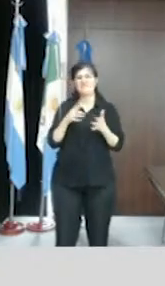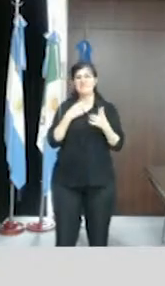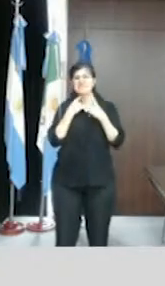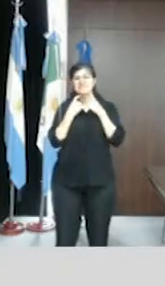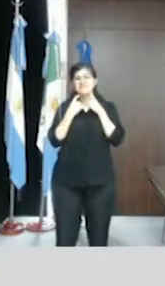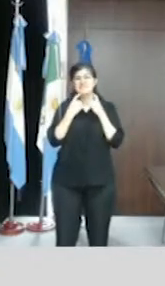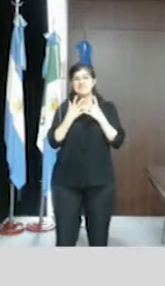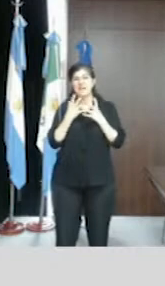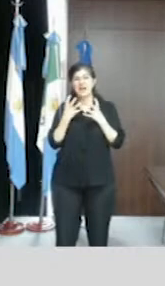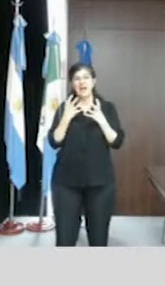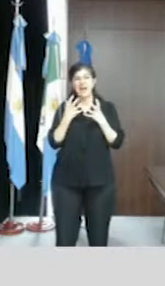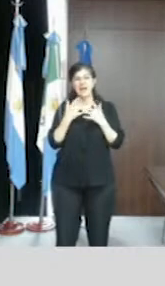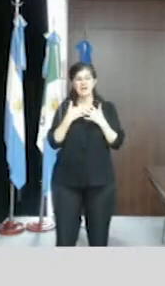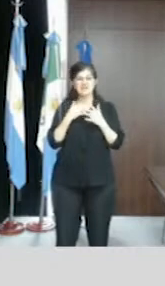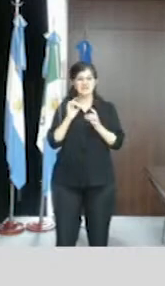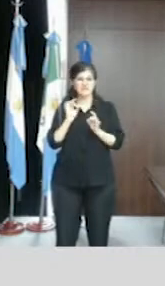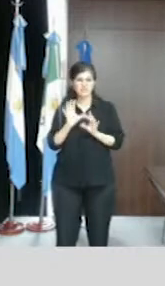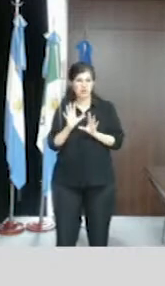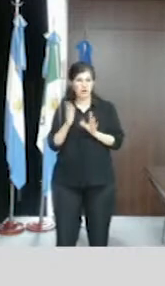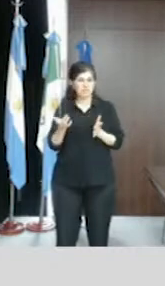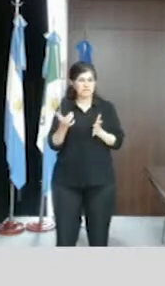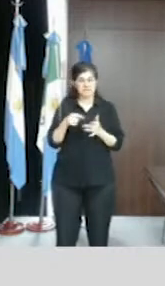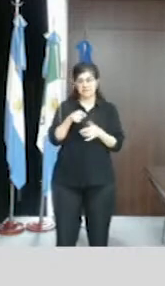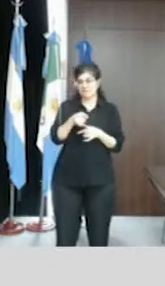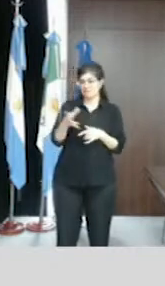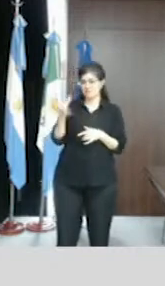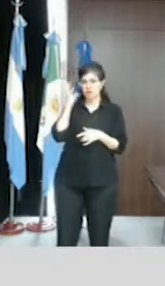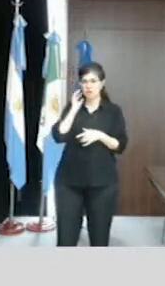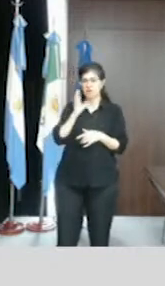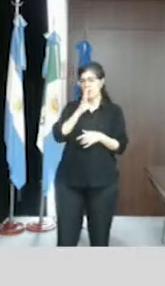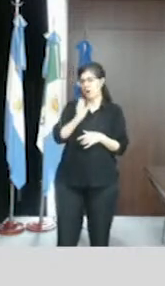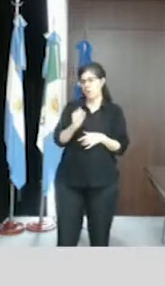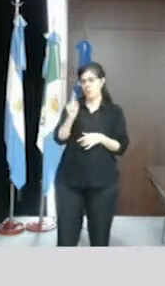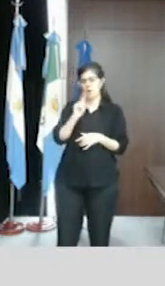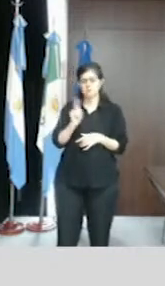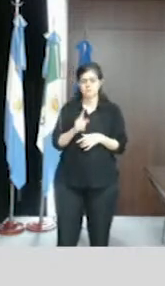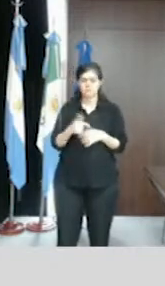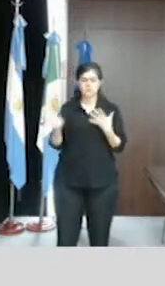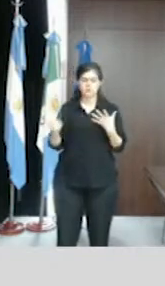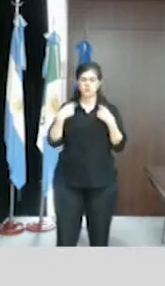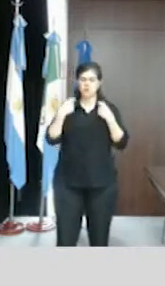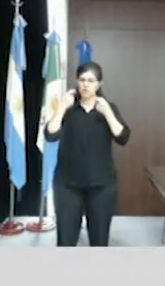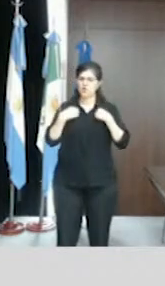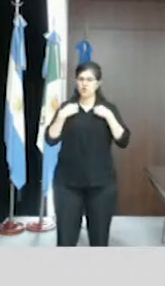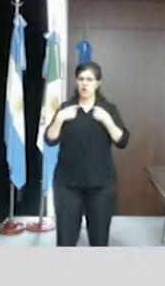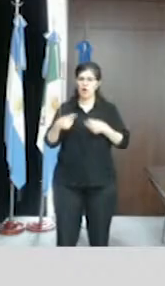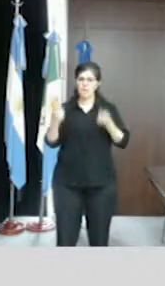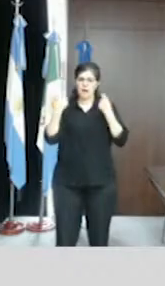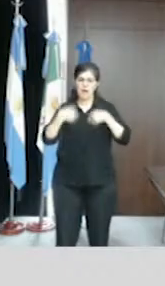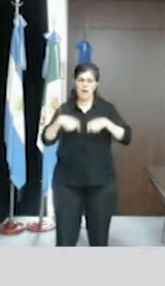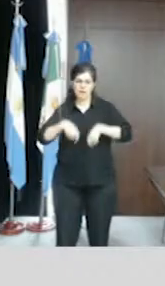y yo digo, ay Dios, es insoportable escucharlo. Y le cambio la ropa, y le ofrezco comida, y le